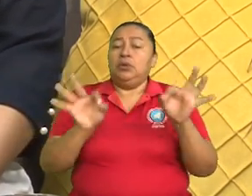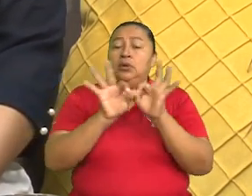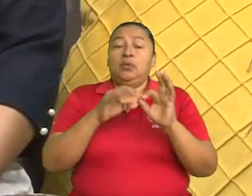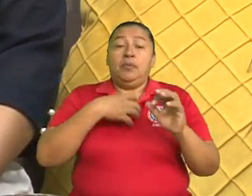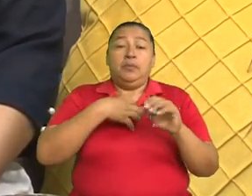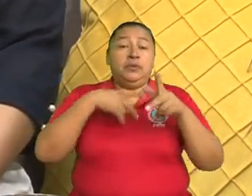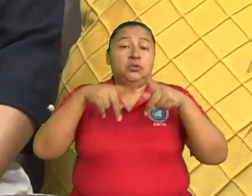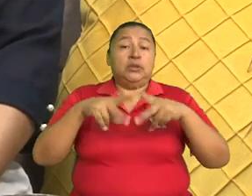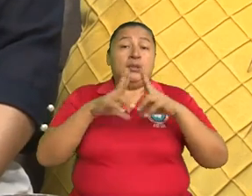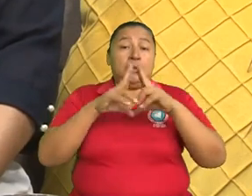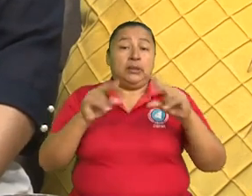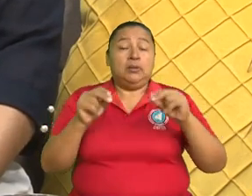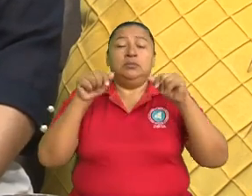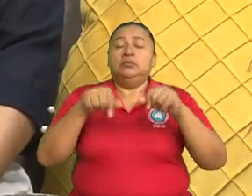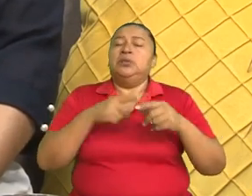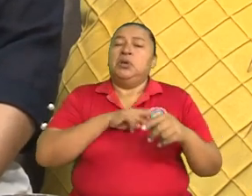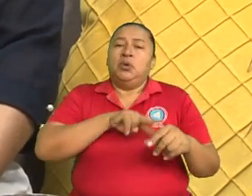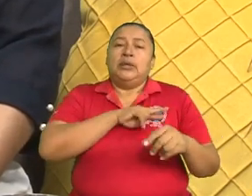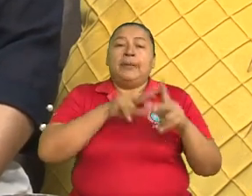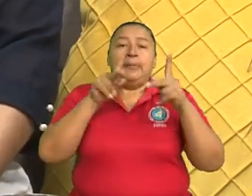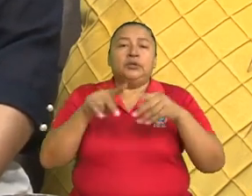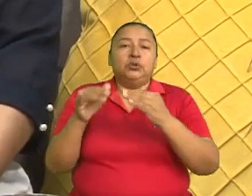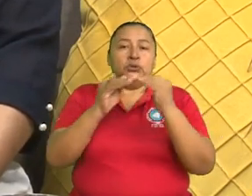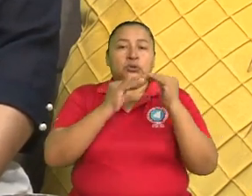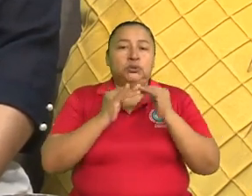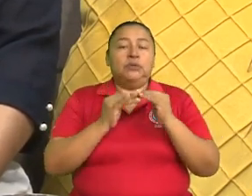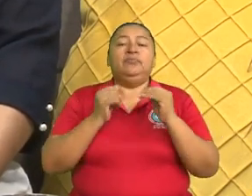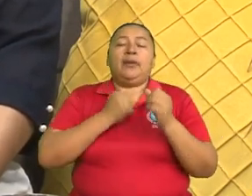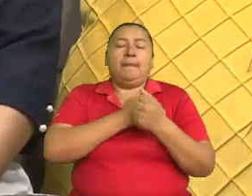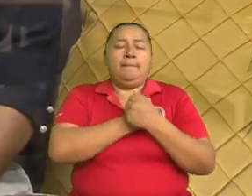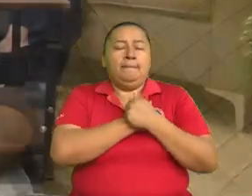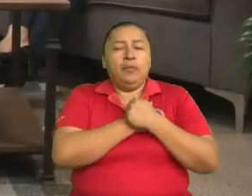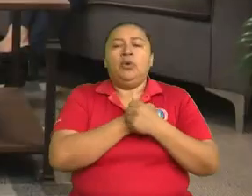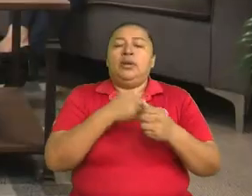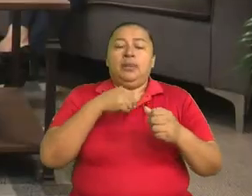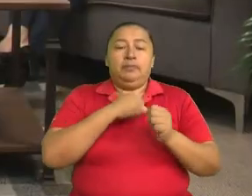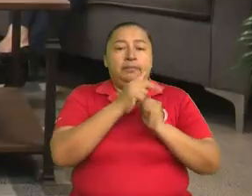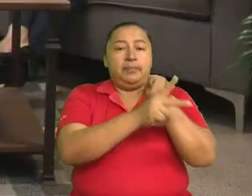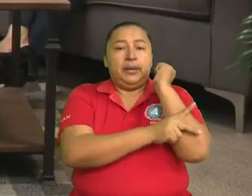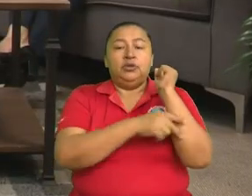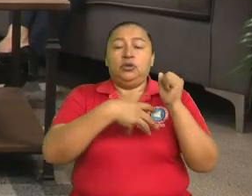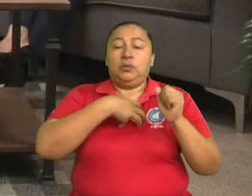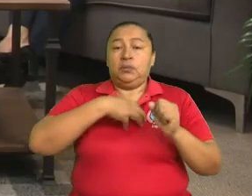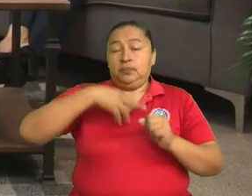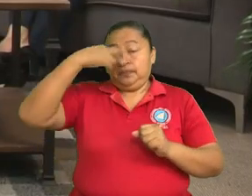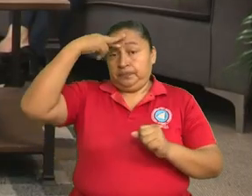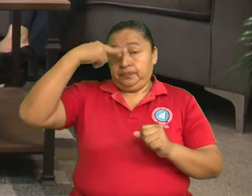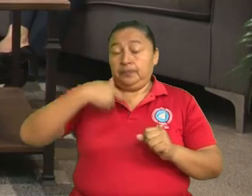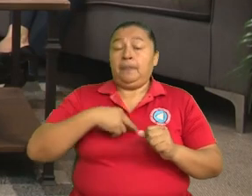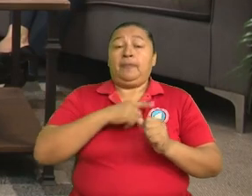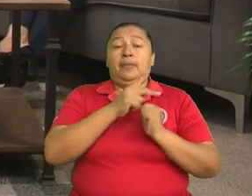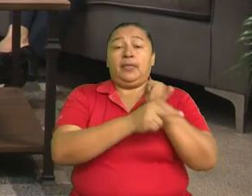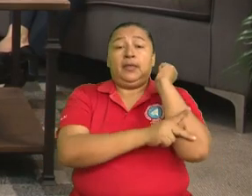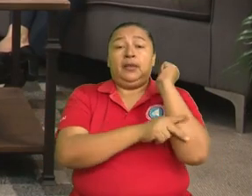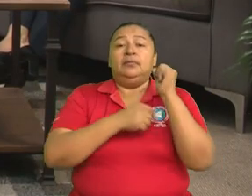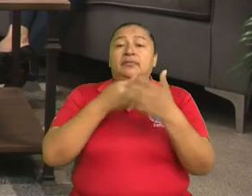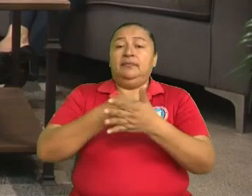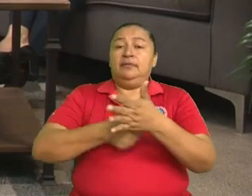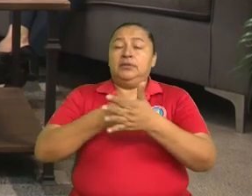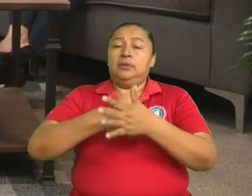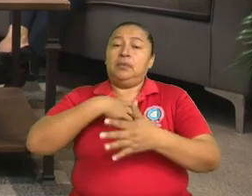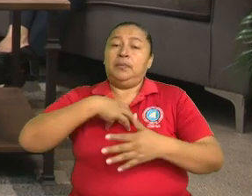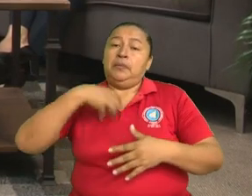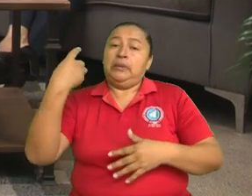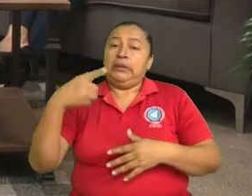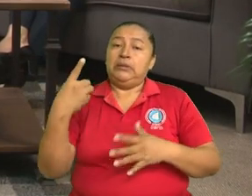y como ciudadanos, que tenemos que ejercer el patriotismo desde nuestra responsabilidad patriótica también, en defensa de derechos, sobre